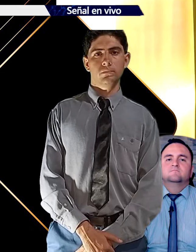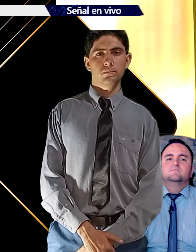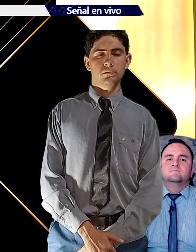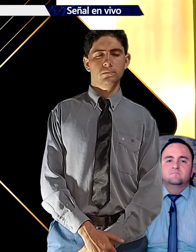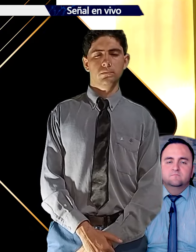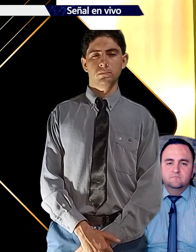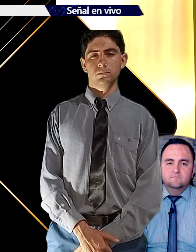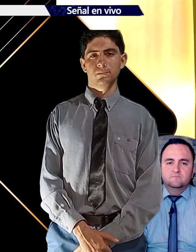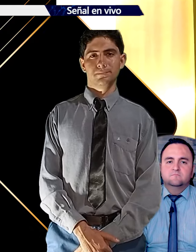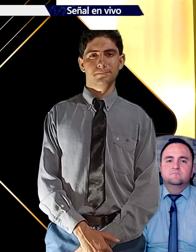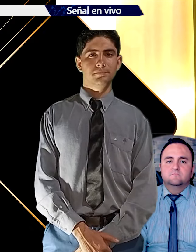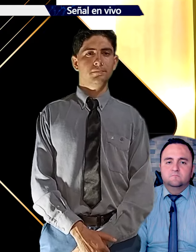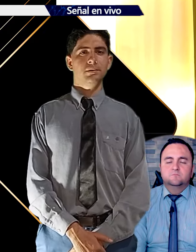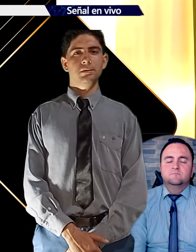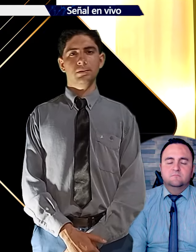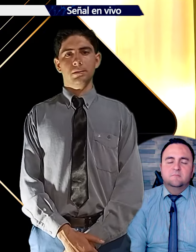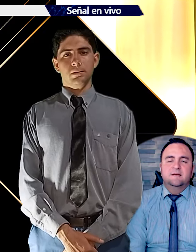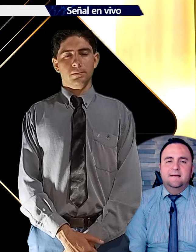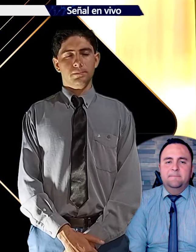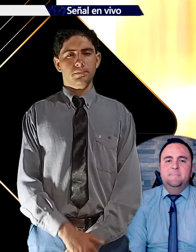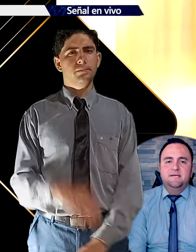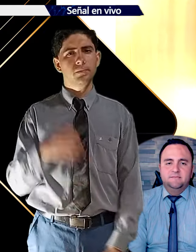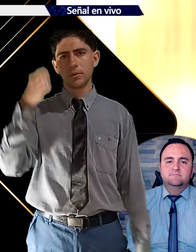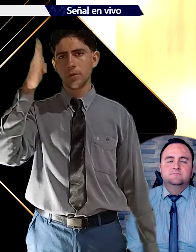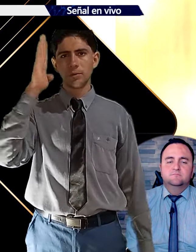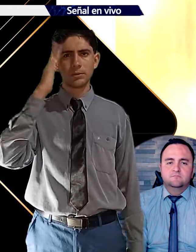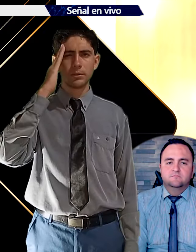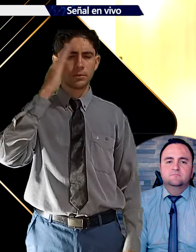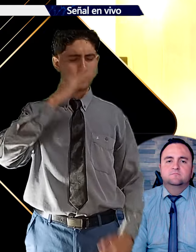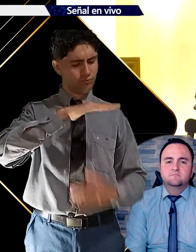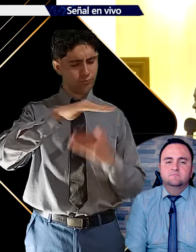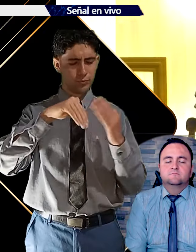Y creo que usted lo habrá escuchado, porque entre cielo y redes sociales no hay nada oculto.